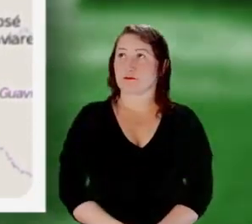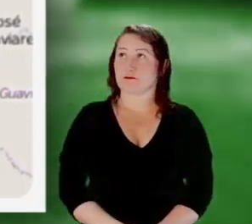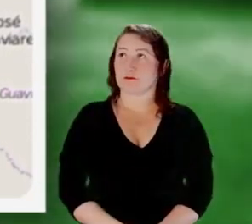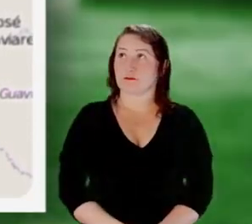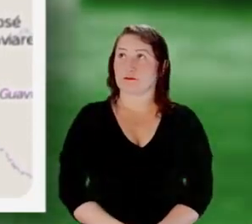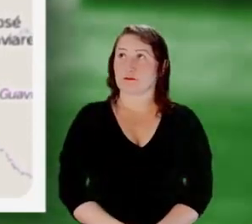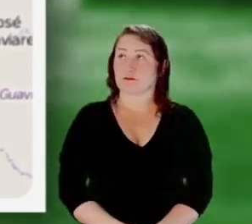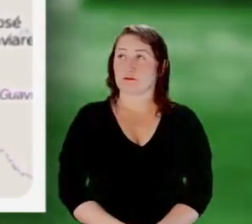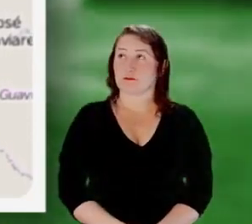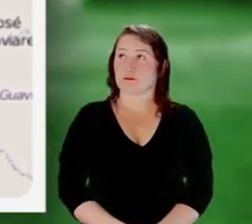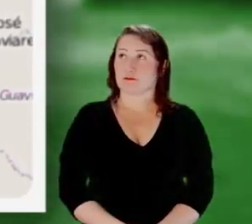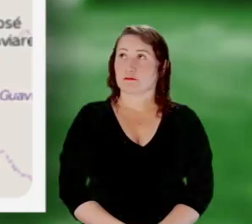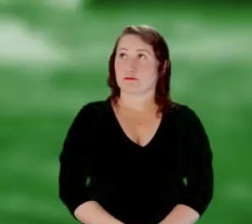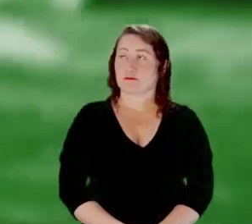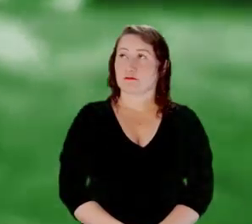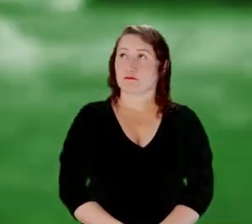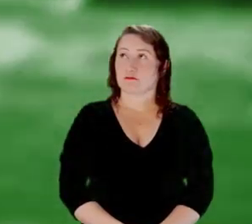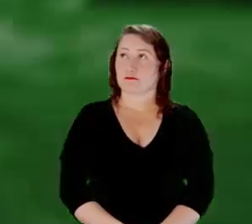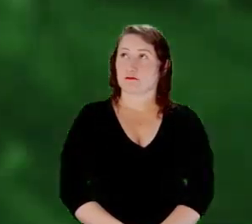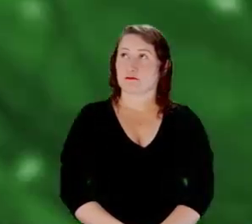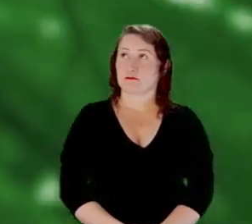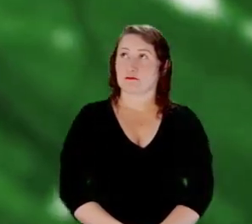Vicente del Caguán, en Caquetá.